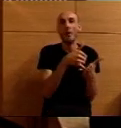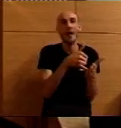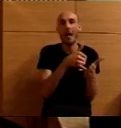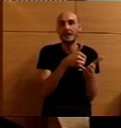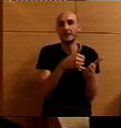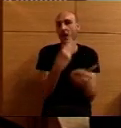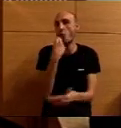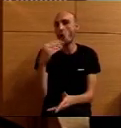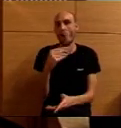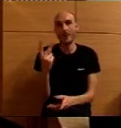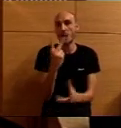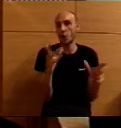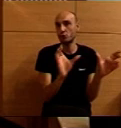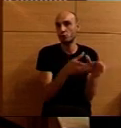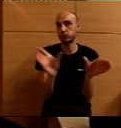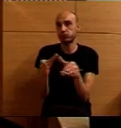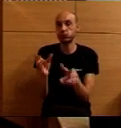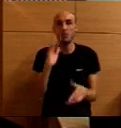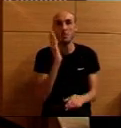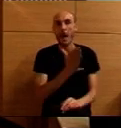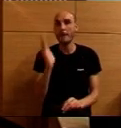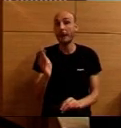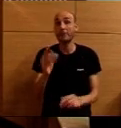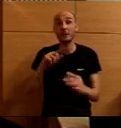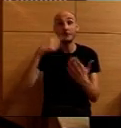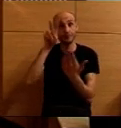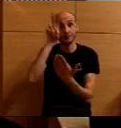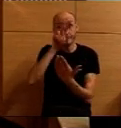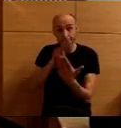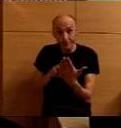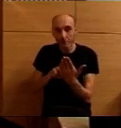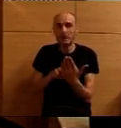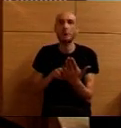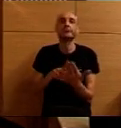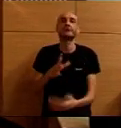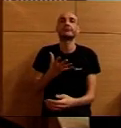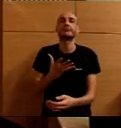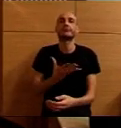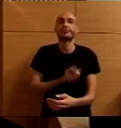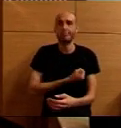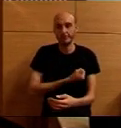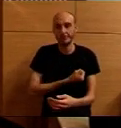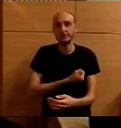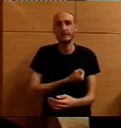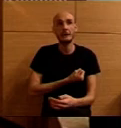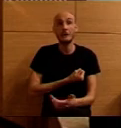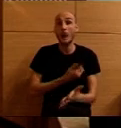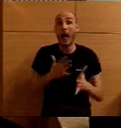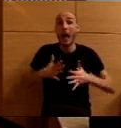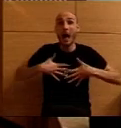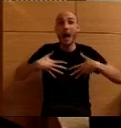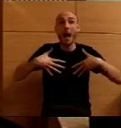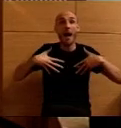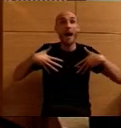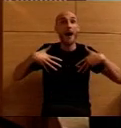vulnerables. Como siempre, mi gozo en un pozo. La alegría fue solo un destello, no duró mucho, se lo puedo